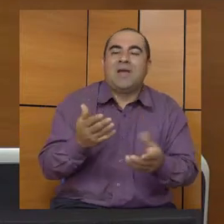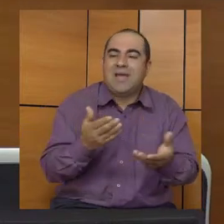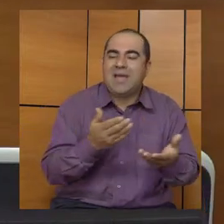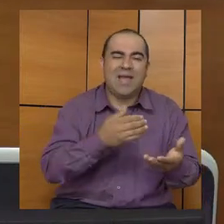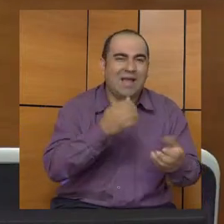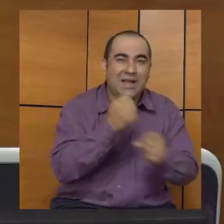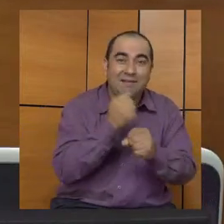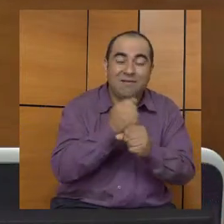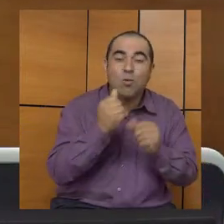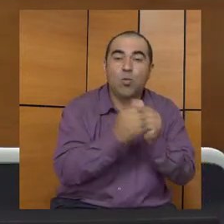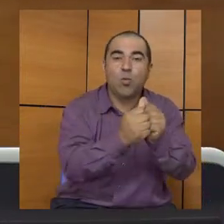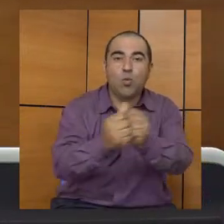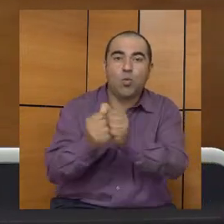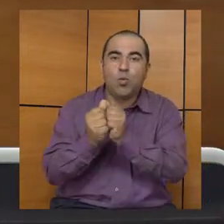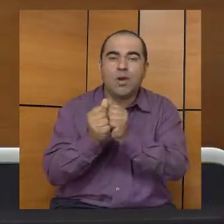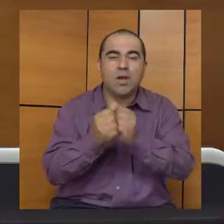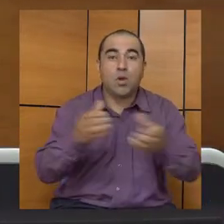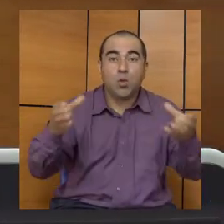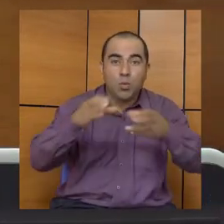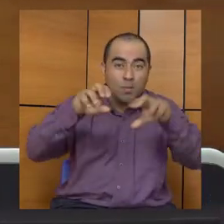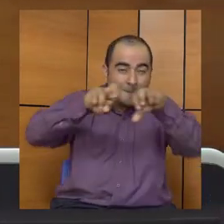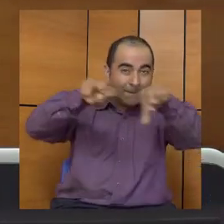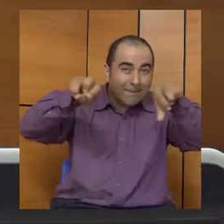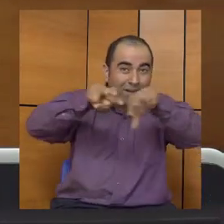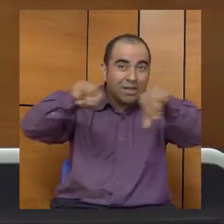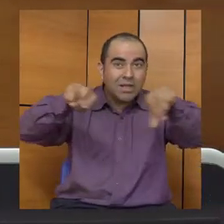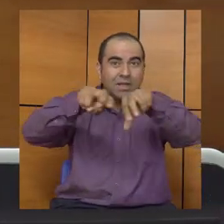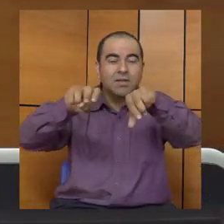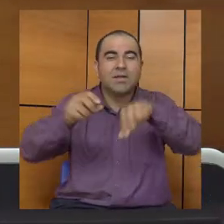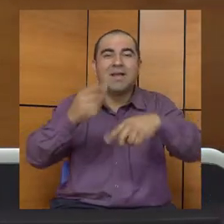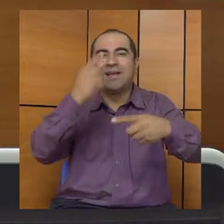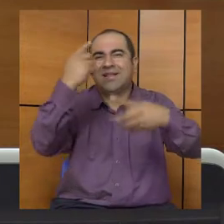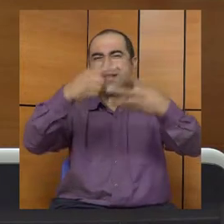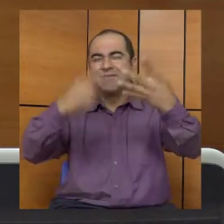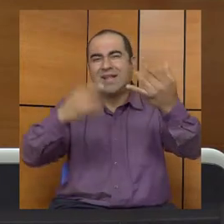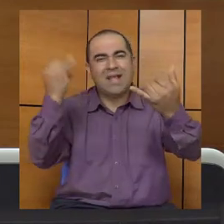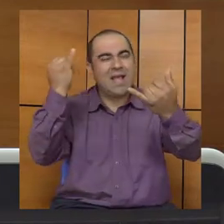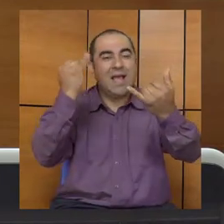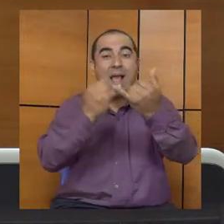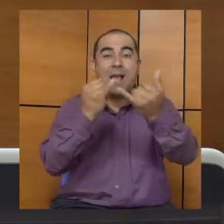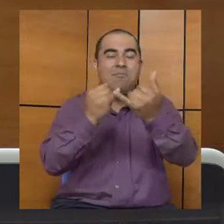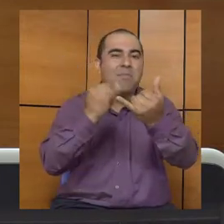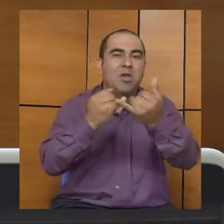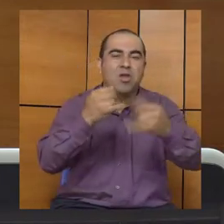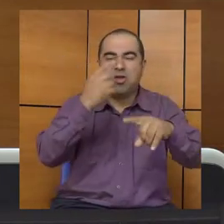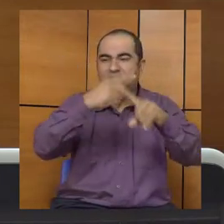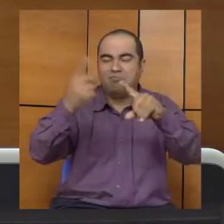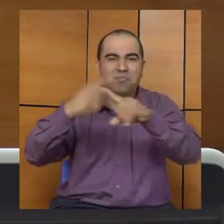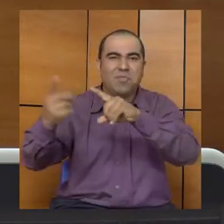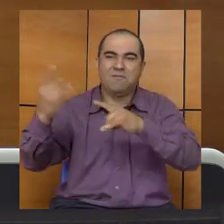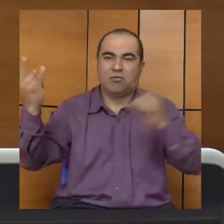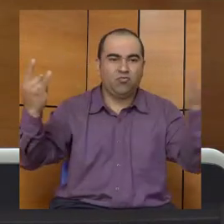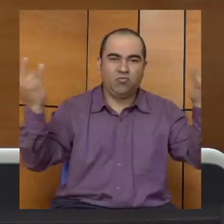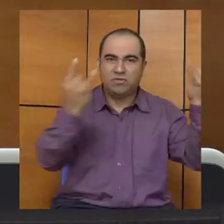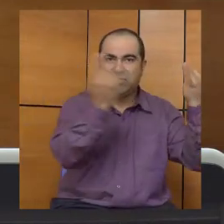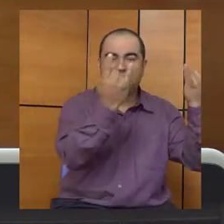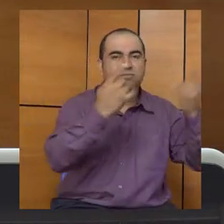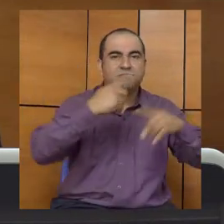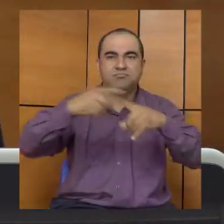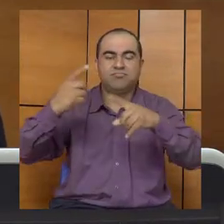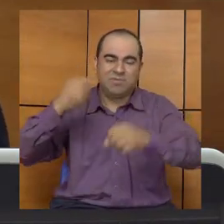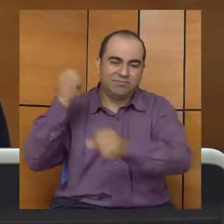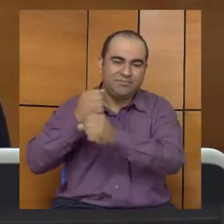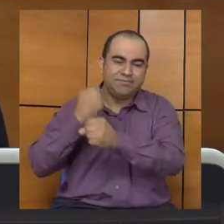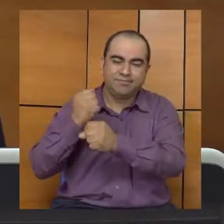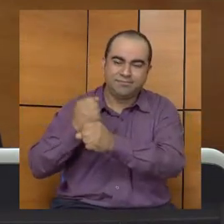colaboración de grupos, de investigadores, de diferentes amigos, de diferentes universidades, que hemos trabajado